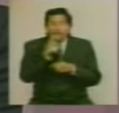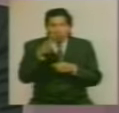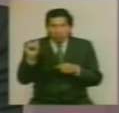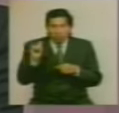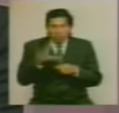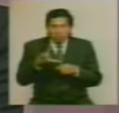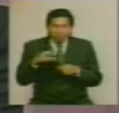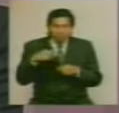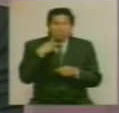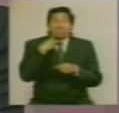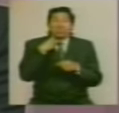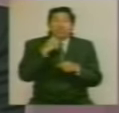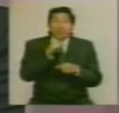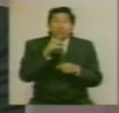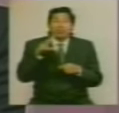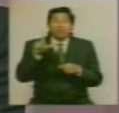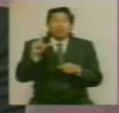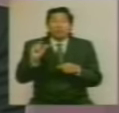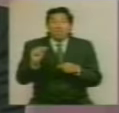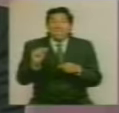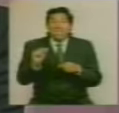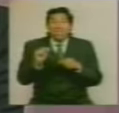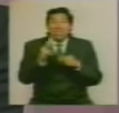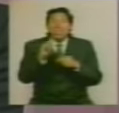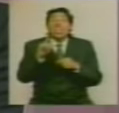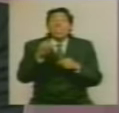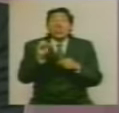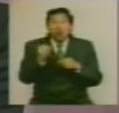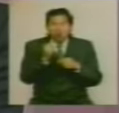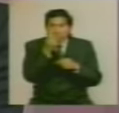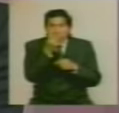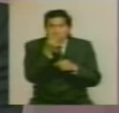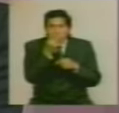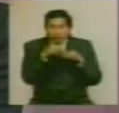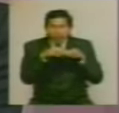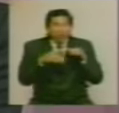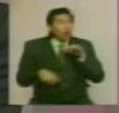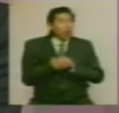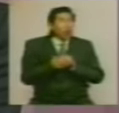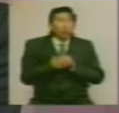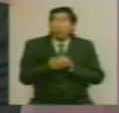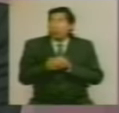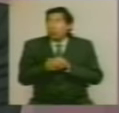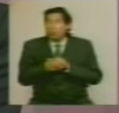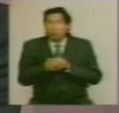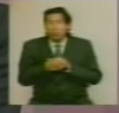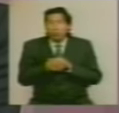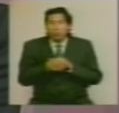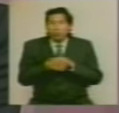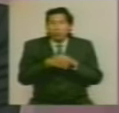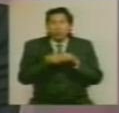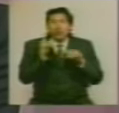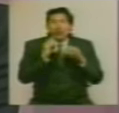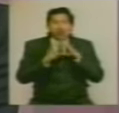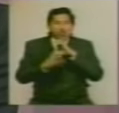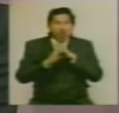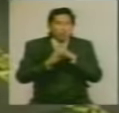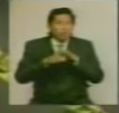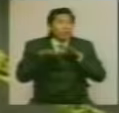de 120 kilos de droga camuflada en un compartimiento de un aborto